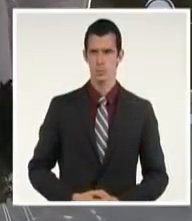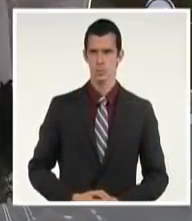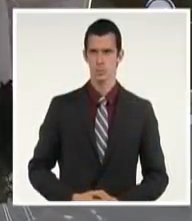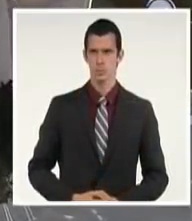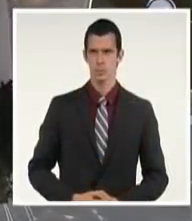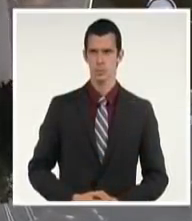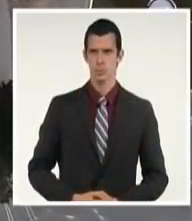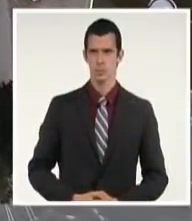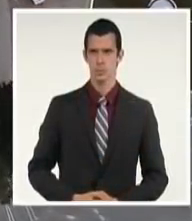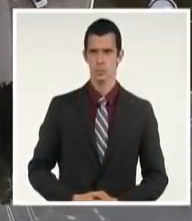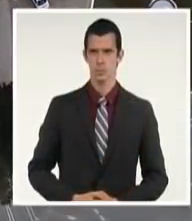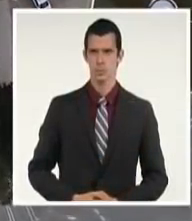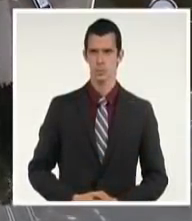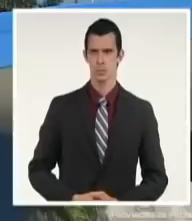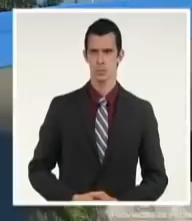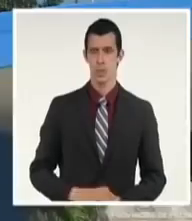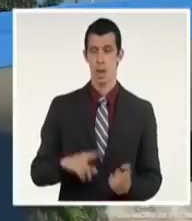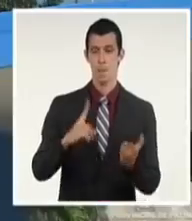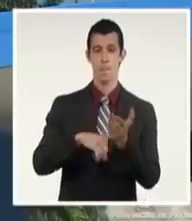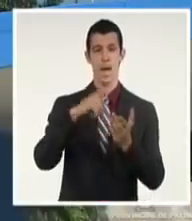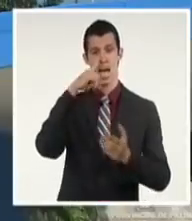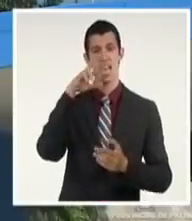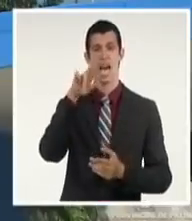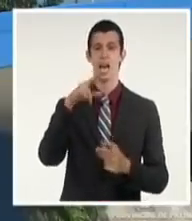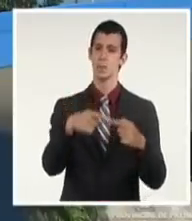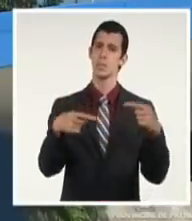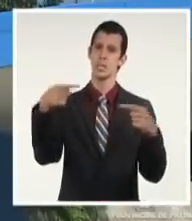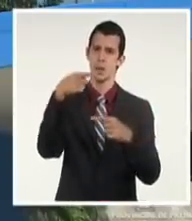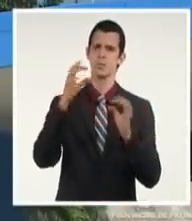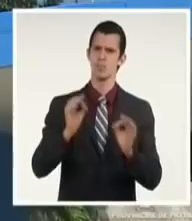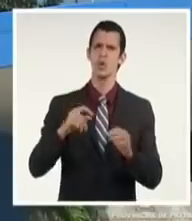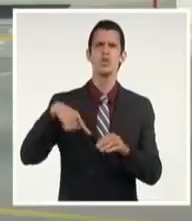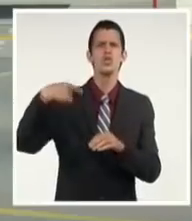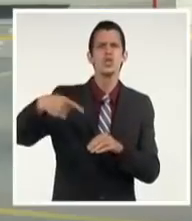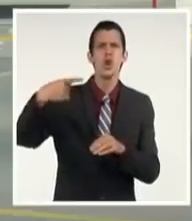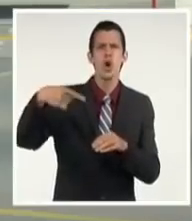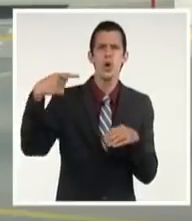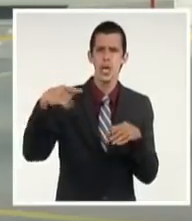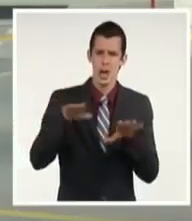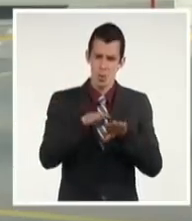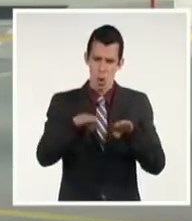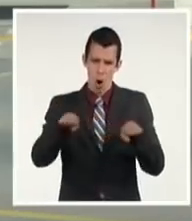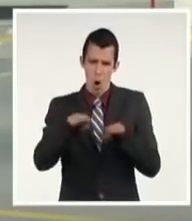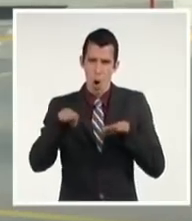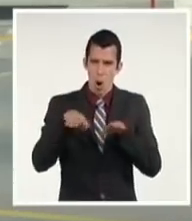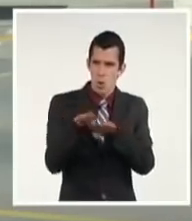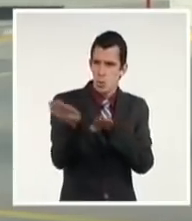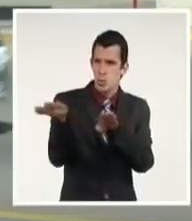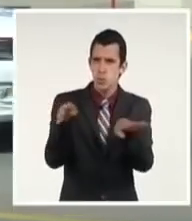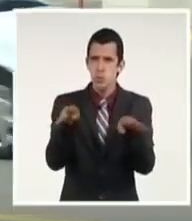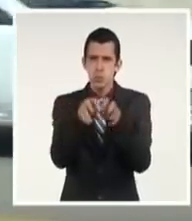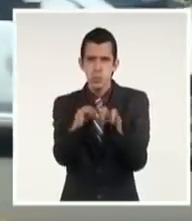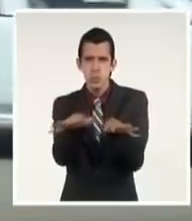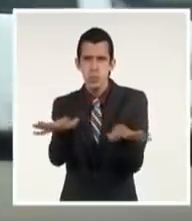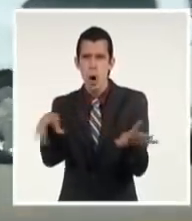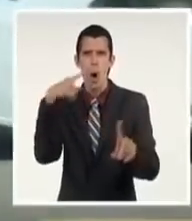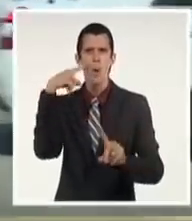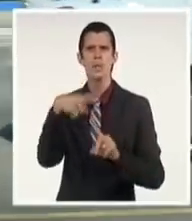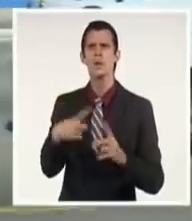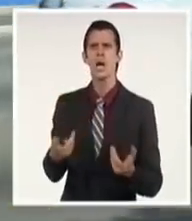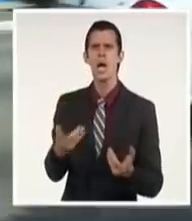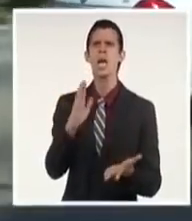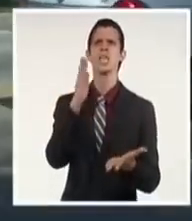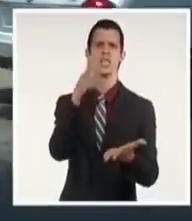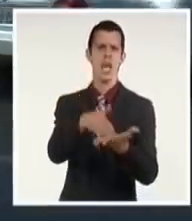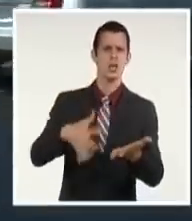Desde la Unidad Provincial de Patrullas de La Habana, cada día salen a las calles estos hombres y mujeres con la misión de garantizar la tranquilidad